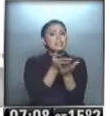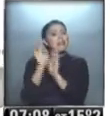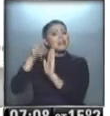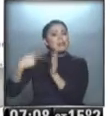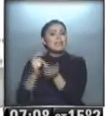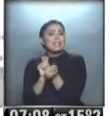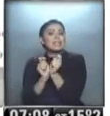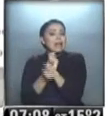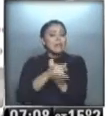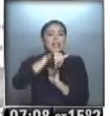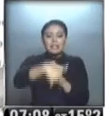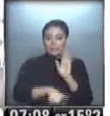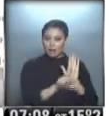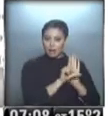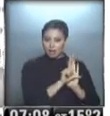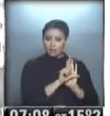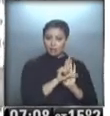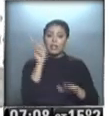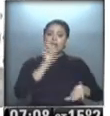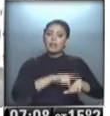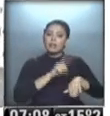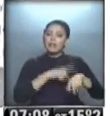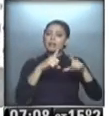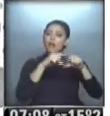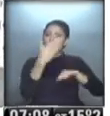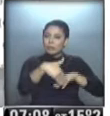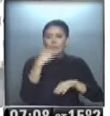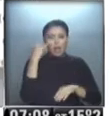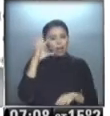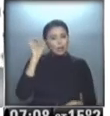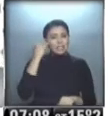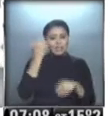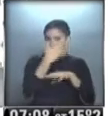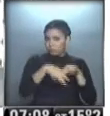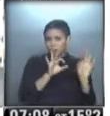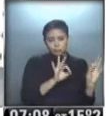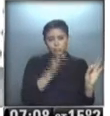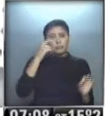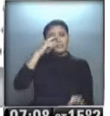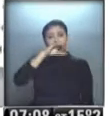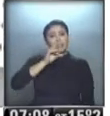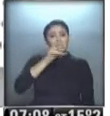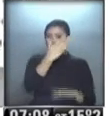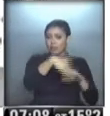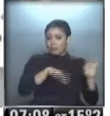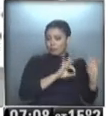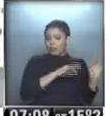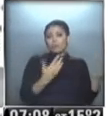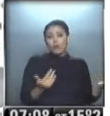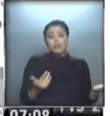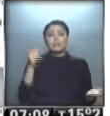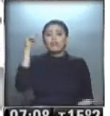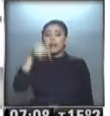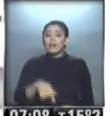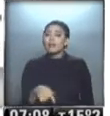para adecuarse a los límites que ella establece. El plazo para presentar esa propuesta, recordemos, ya estaba vencido desde el 7 de diciembre último. Por eso el holding